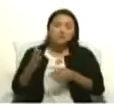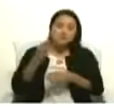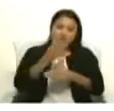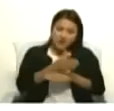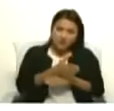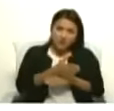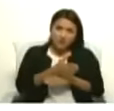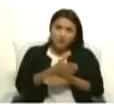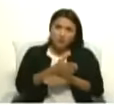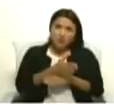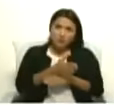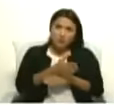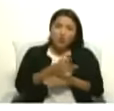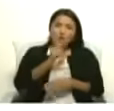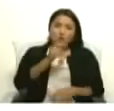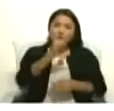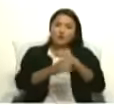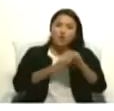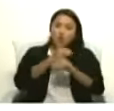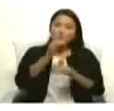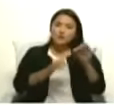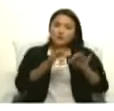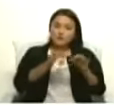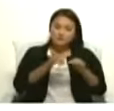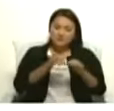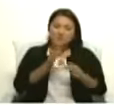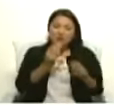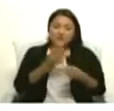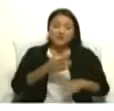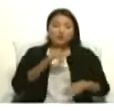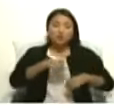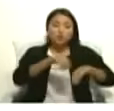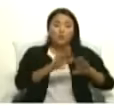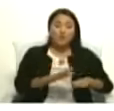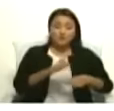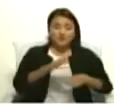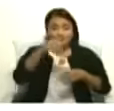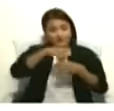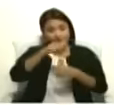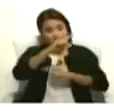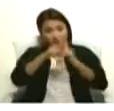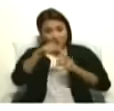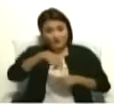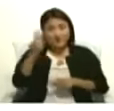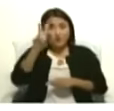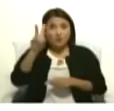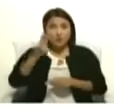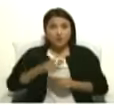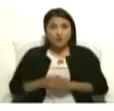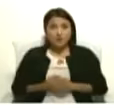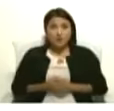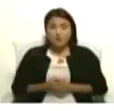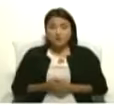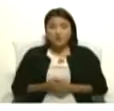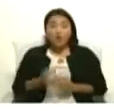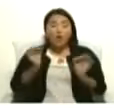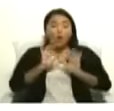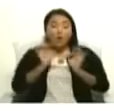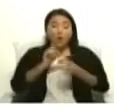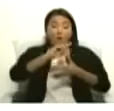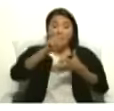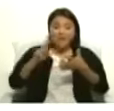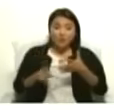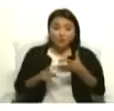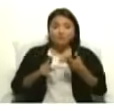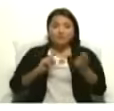Guyana Pide a la Corte Internacional de Justicia frenar el referendo y si no frenar las